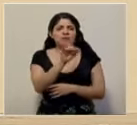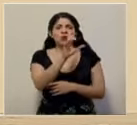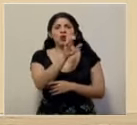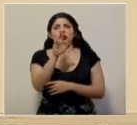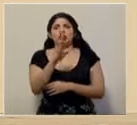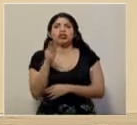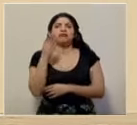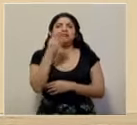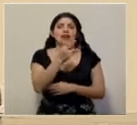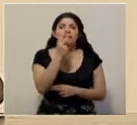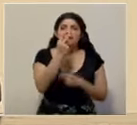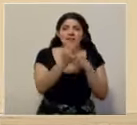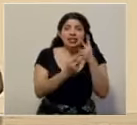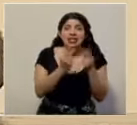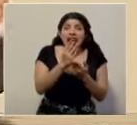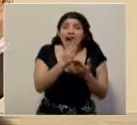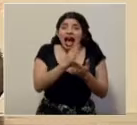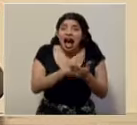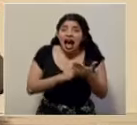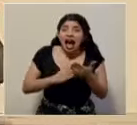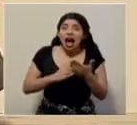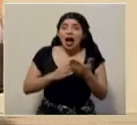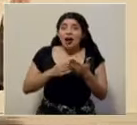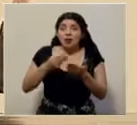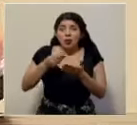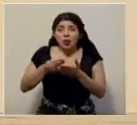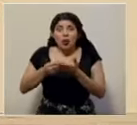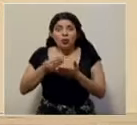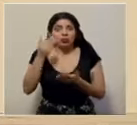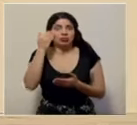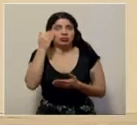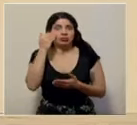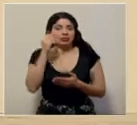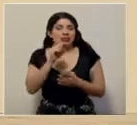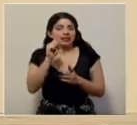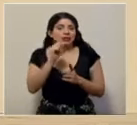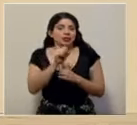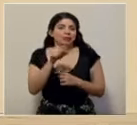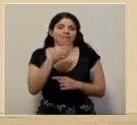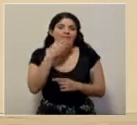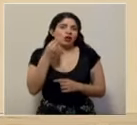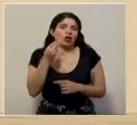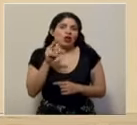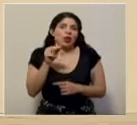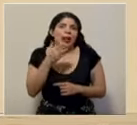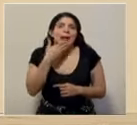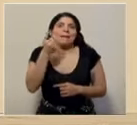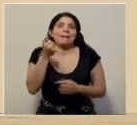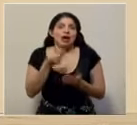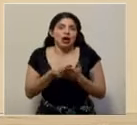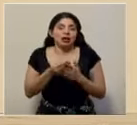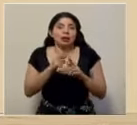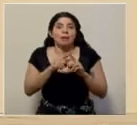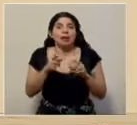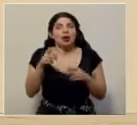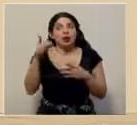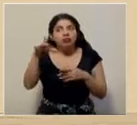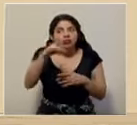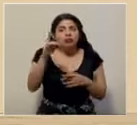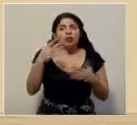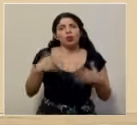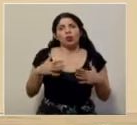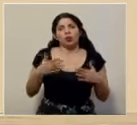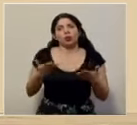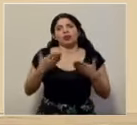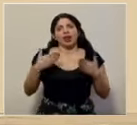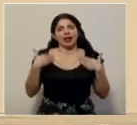para su visita, a pesar de la estructura de costos, que entiendo que en este momento no es la idónea, pero realmente eso nos debe llenar de mucha alegría.